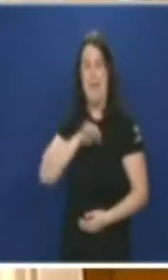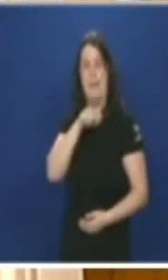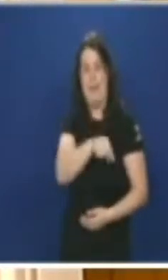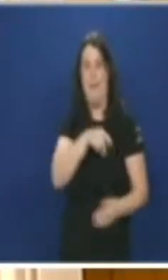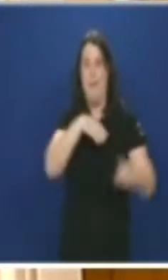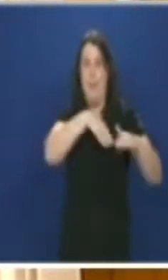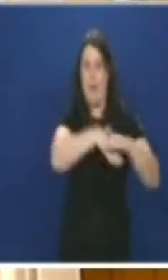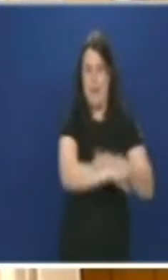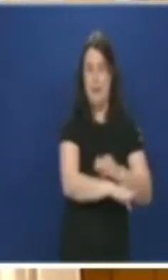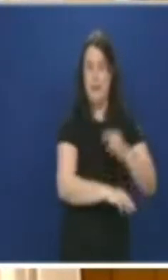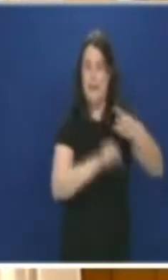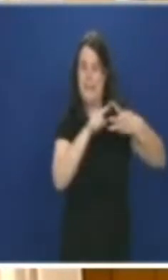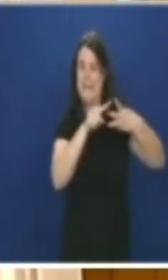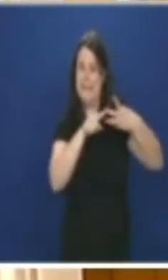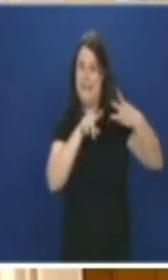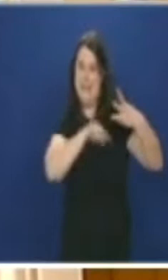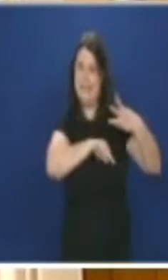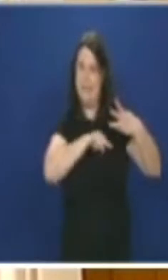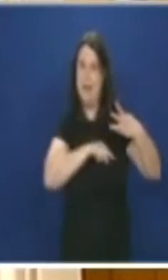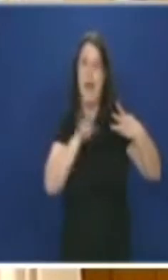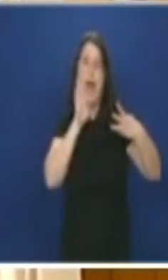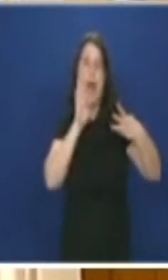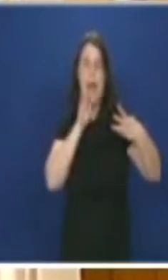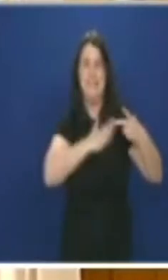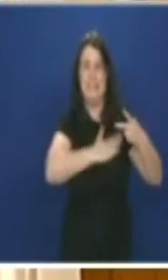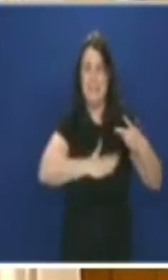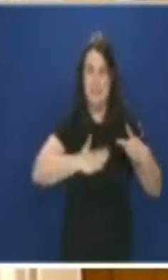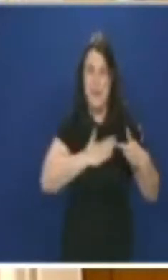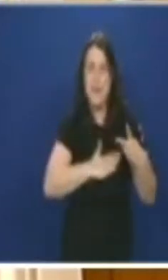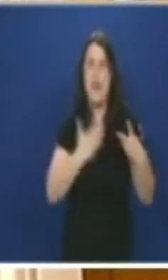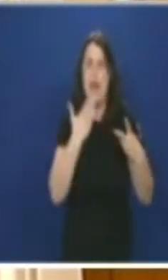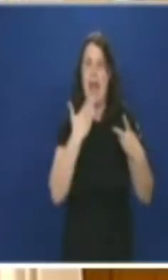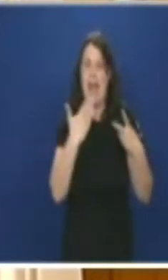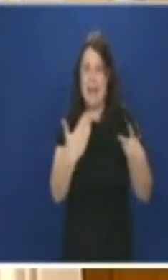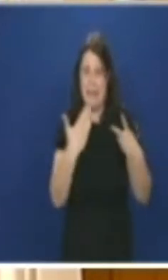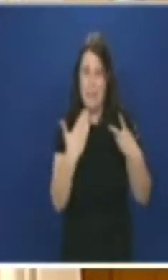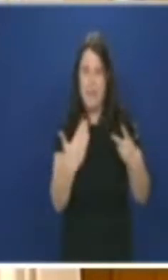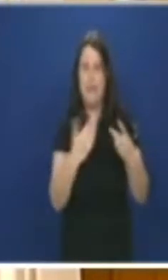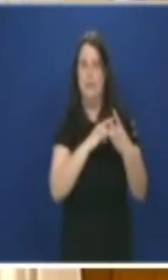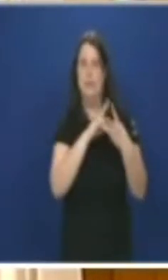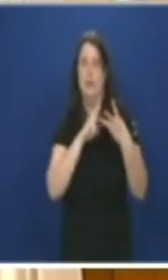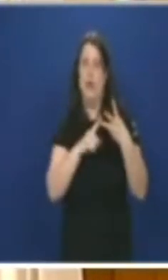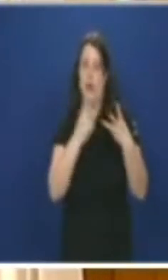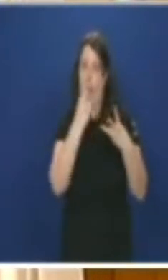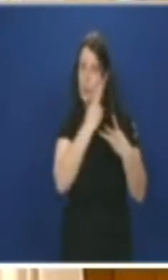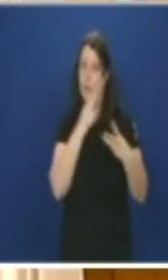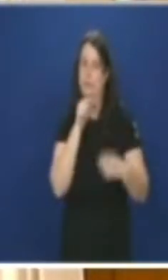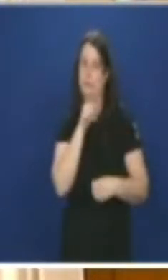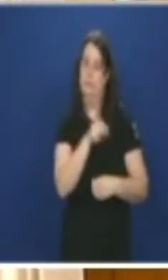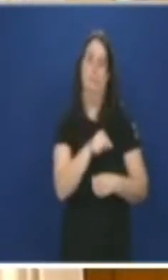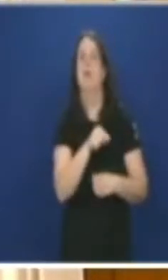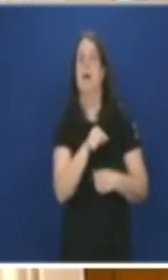tres sentimentos de satisfacción, agradecemento e compromiso.